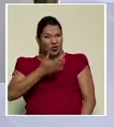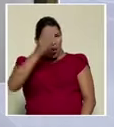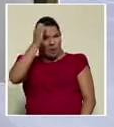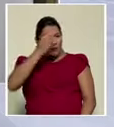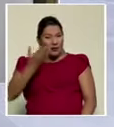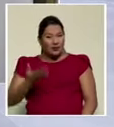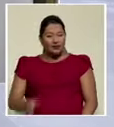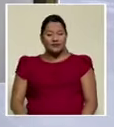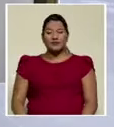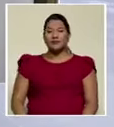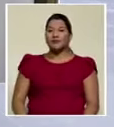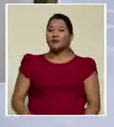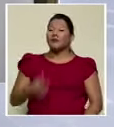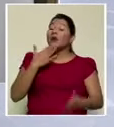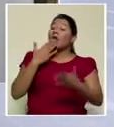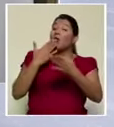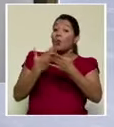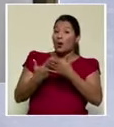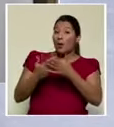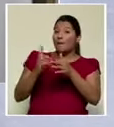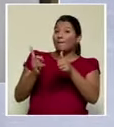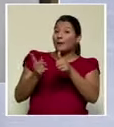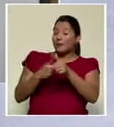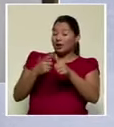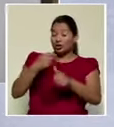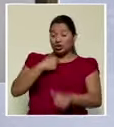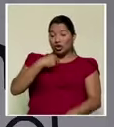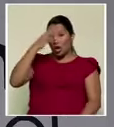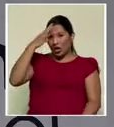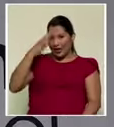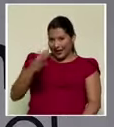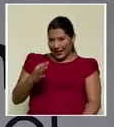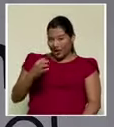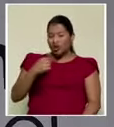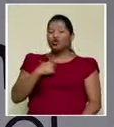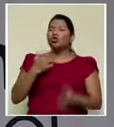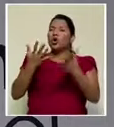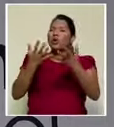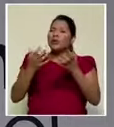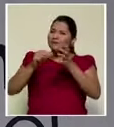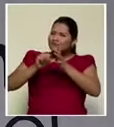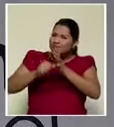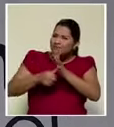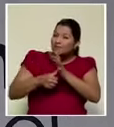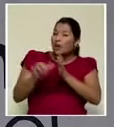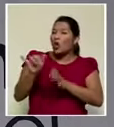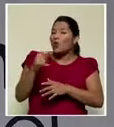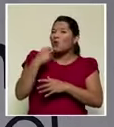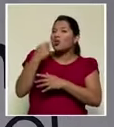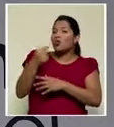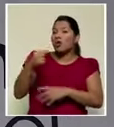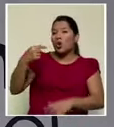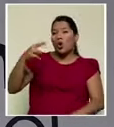Bueno, en primer lugar yo quiero remarcar lo que Gustavo decía